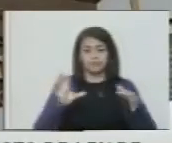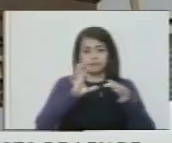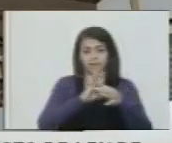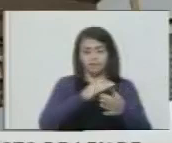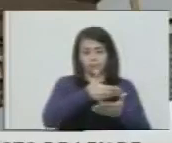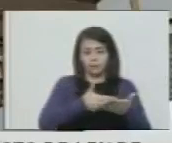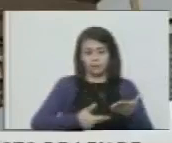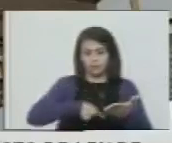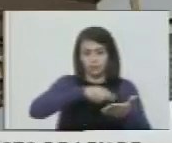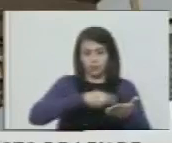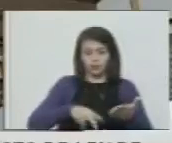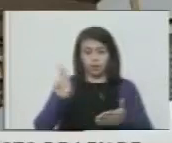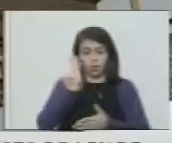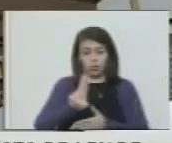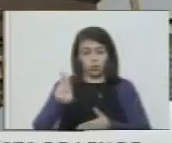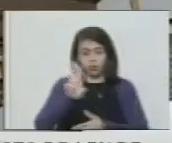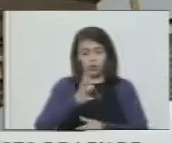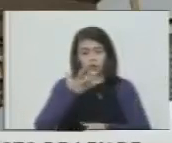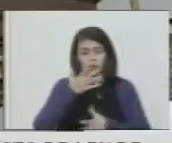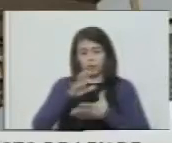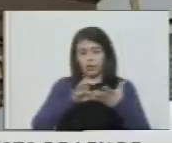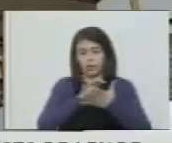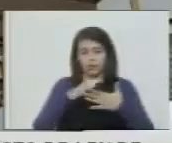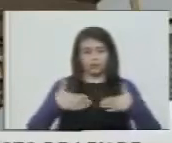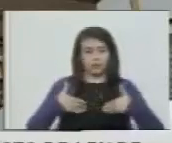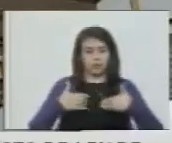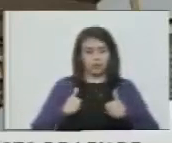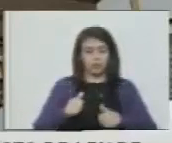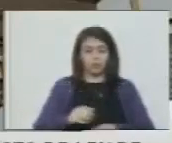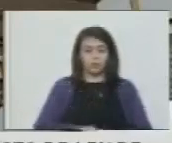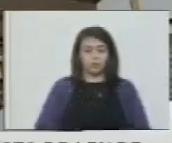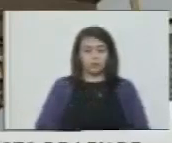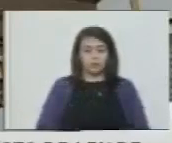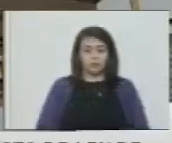afiliados o usuarios en ocasión de siniestros.